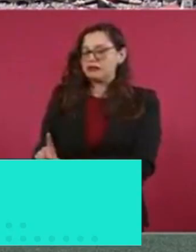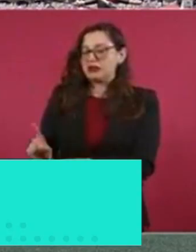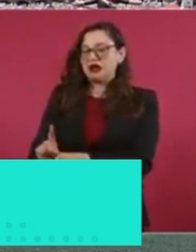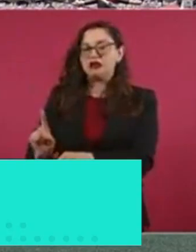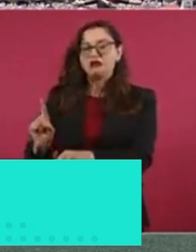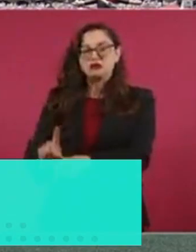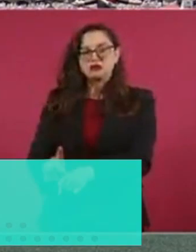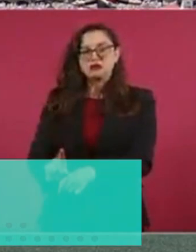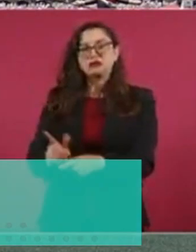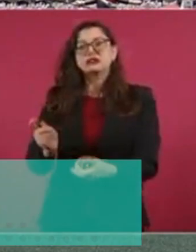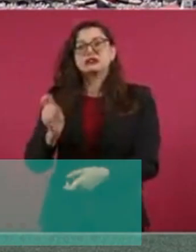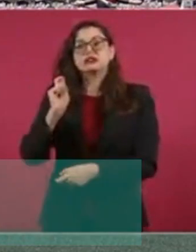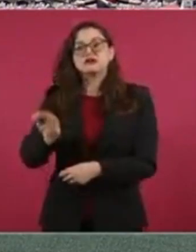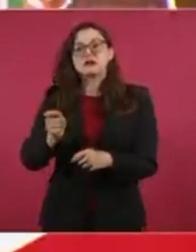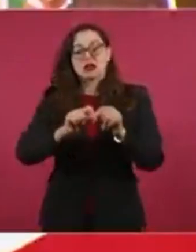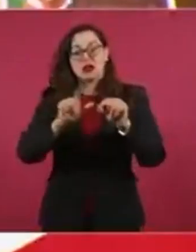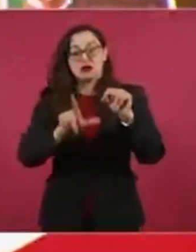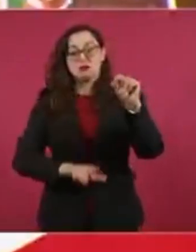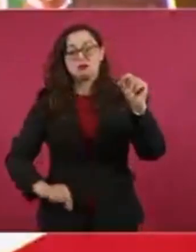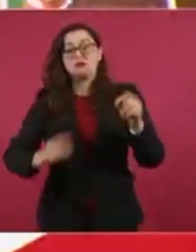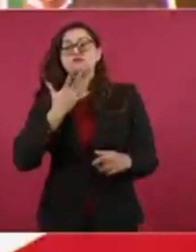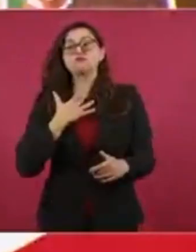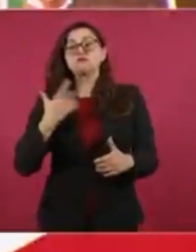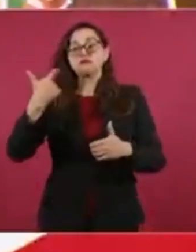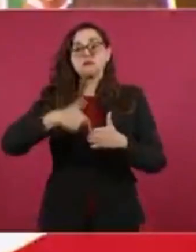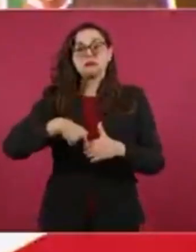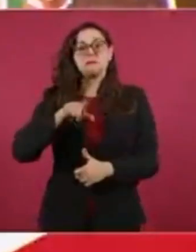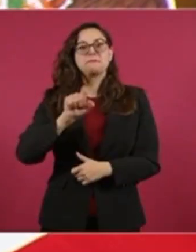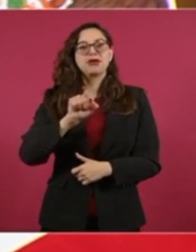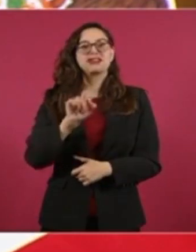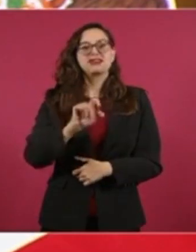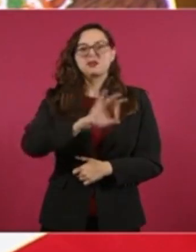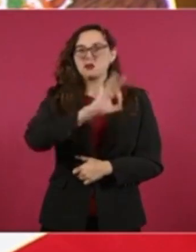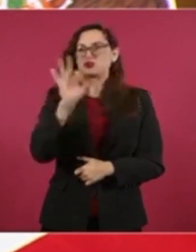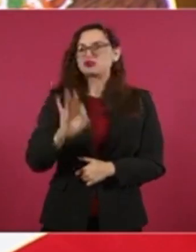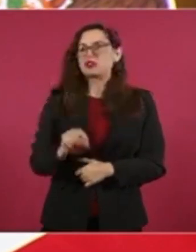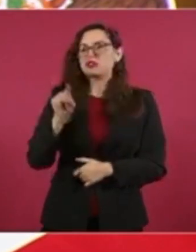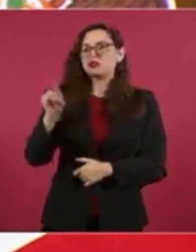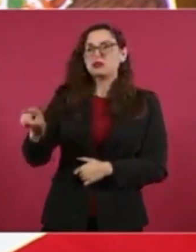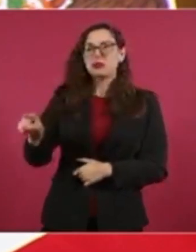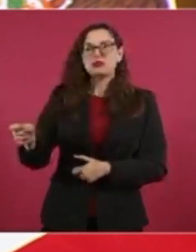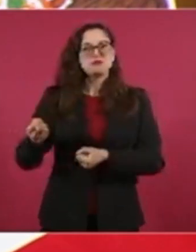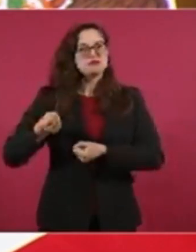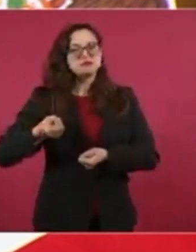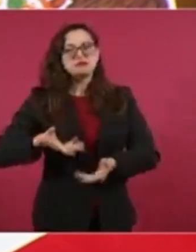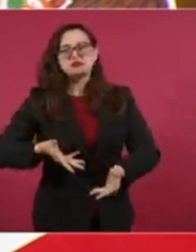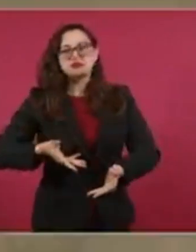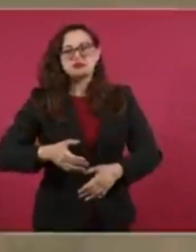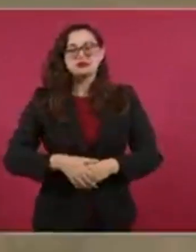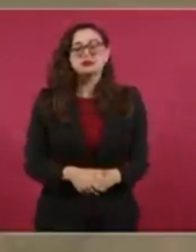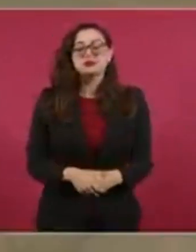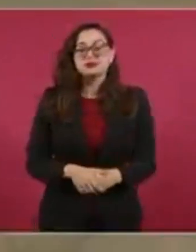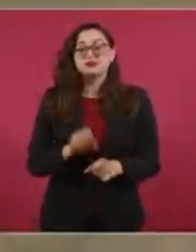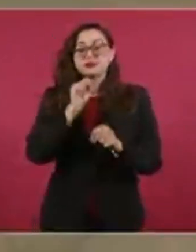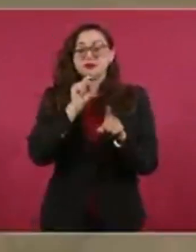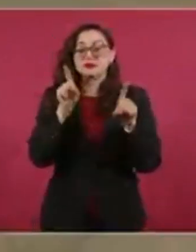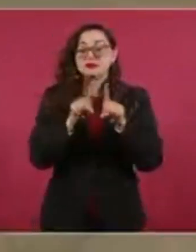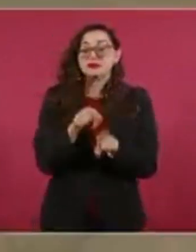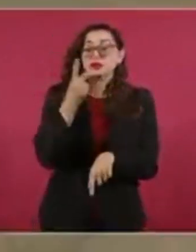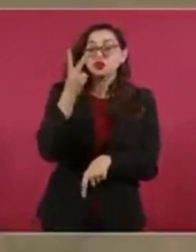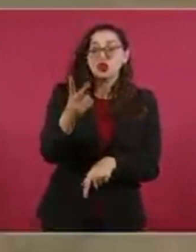el 20% de toda la gasolina que se consume en el país. Está en construcción la coquizadora,